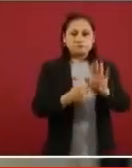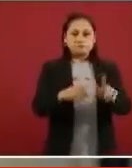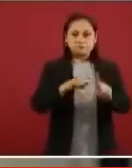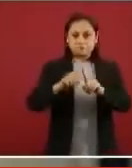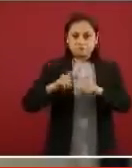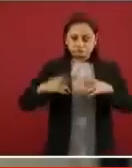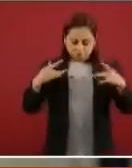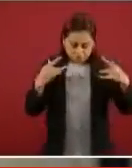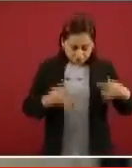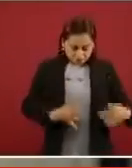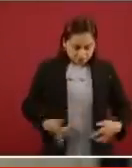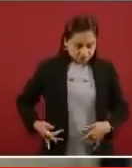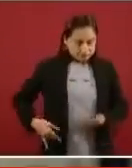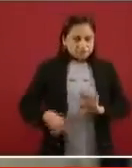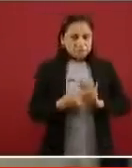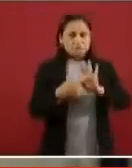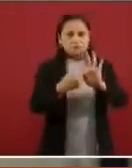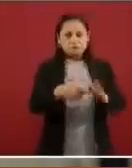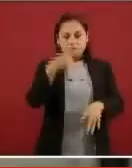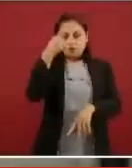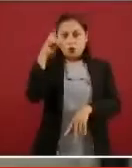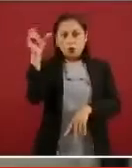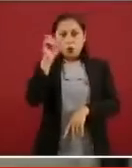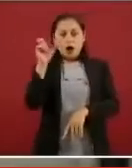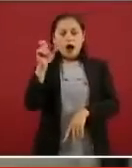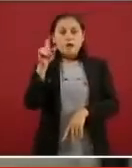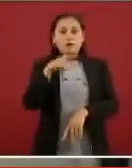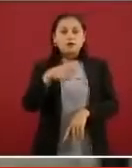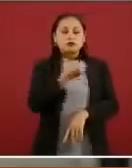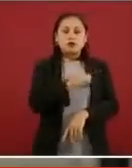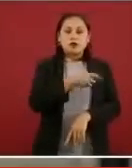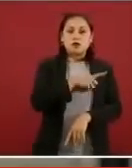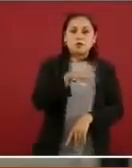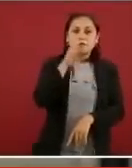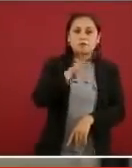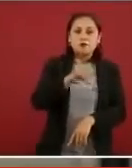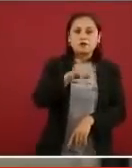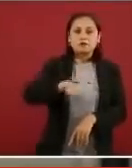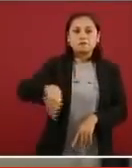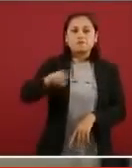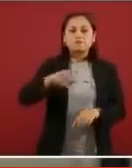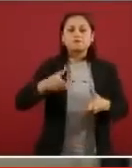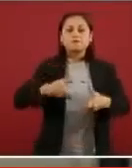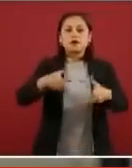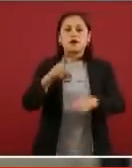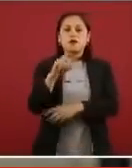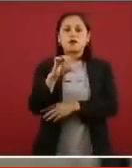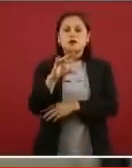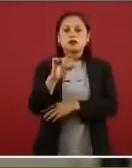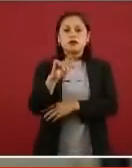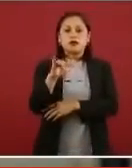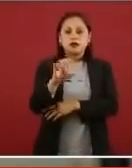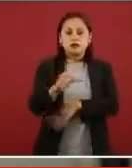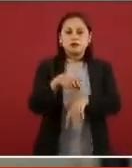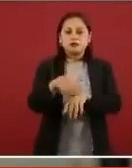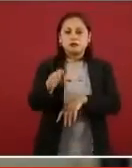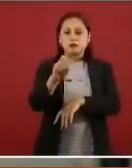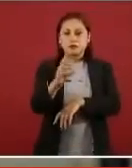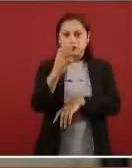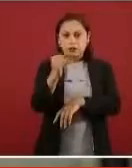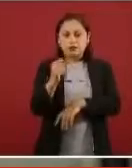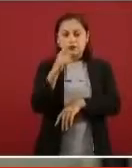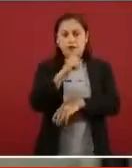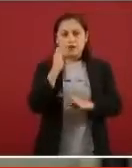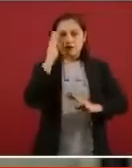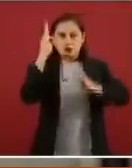secundaria al sexto de primaria y la secundaria de que viesen estaba en la calle de donceles número 39 que en la ciudad de mexico presidente un